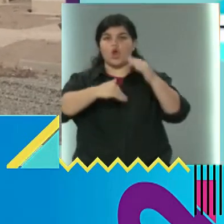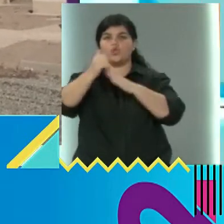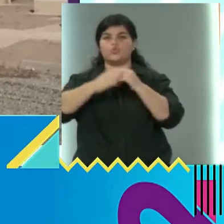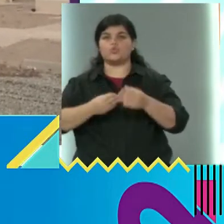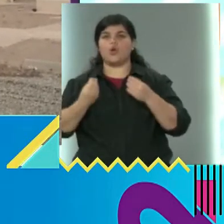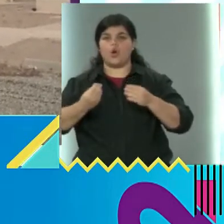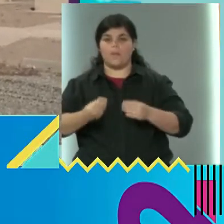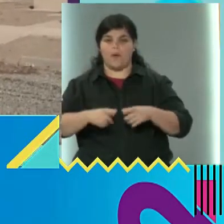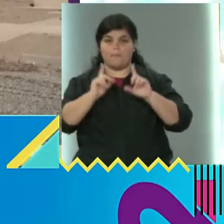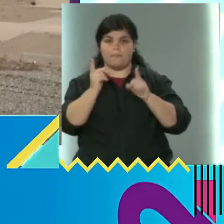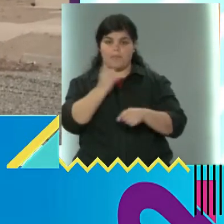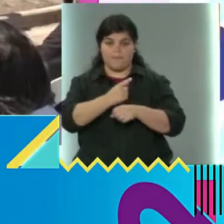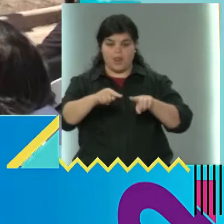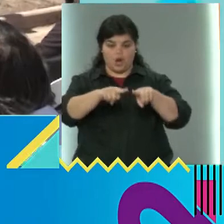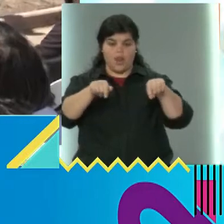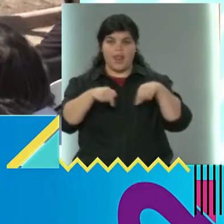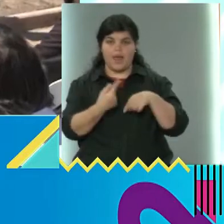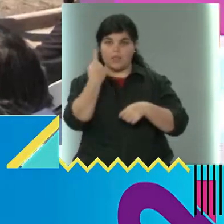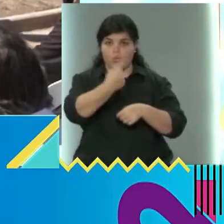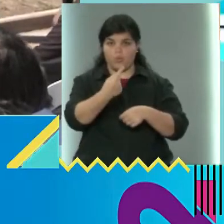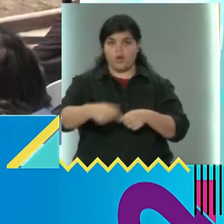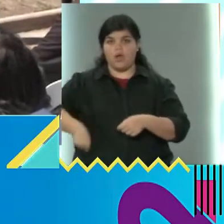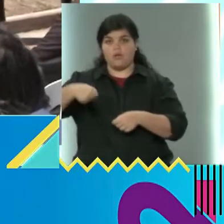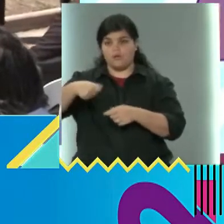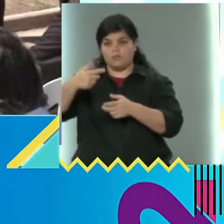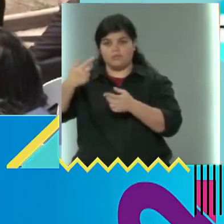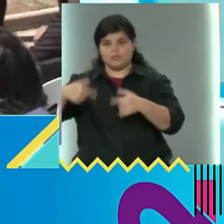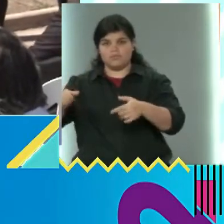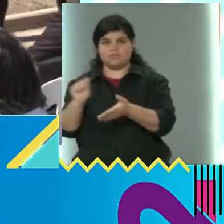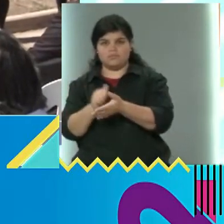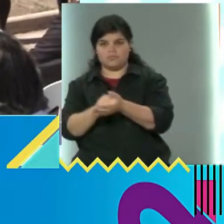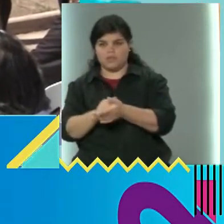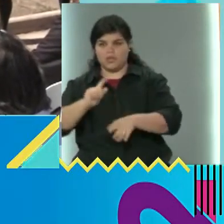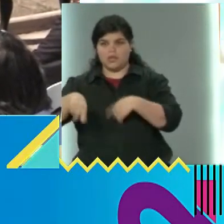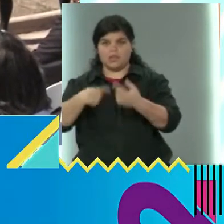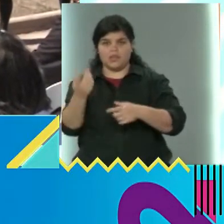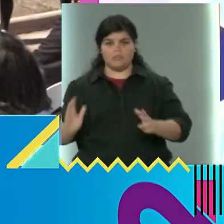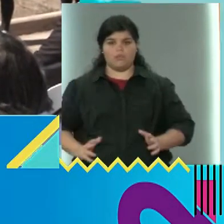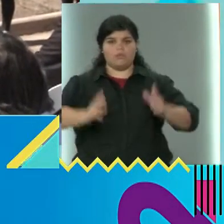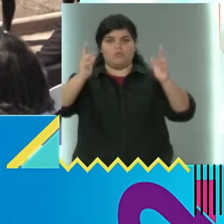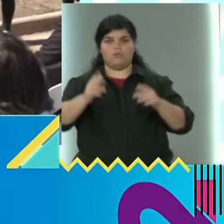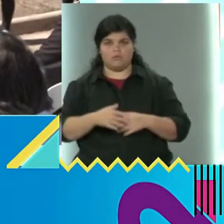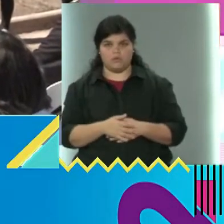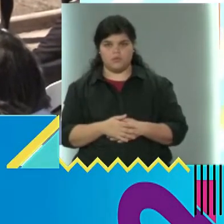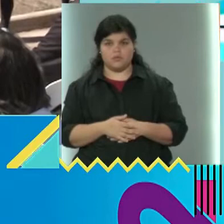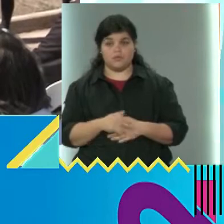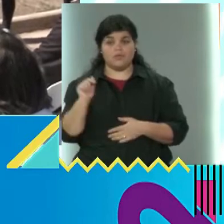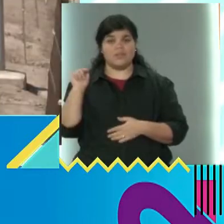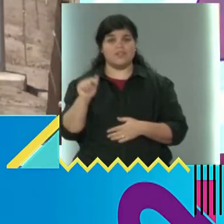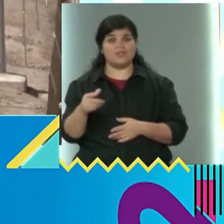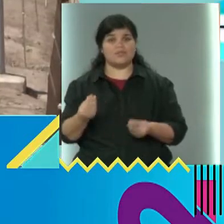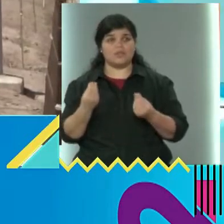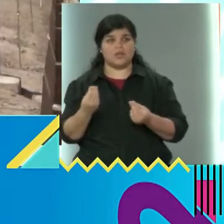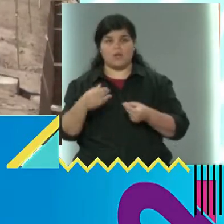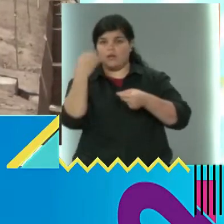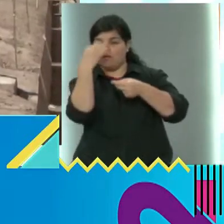de un ladrillo con una bolsa de cemento, arena y ripio y hierro, y tenemos que conformar una estructura. O sea que es algo todavía